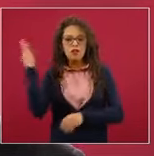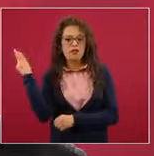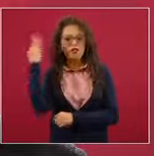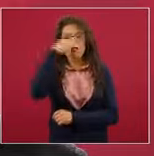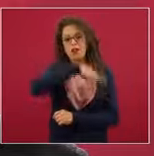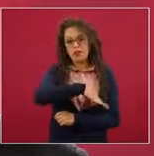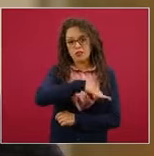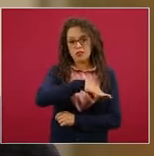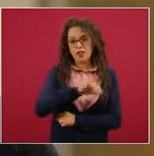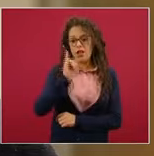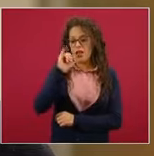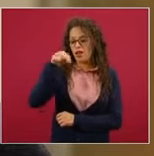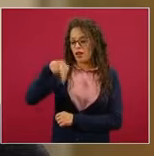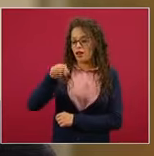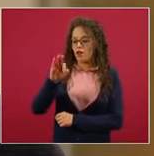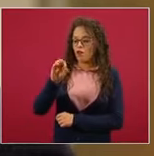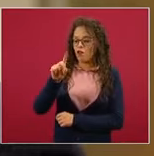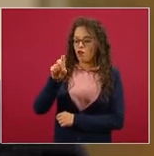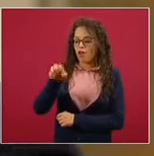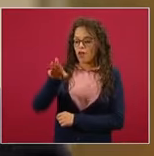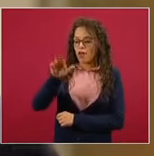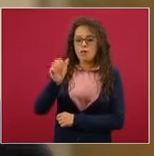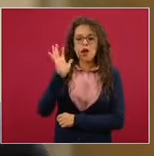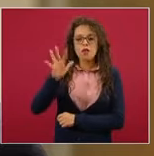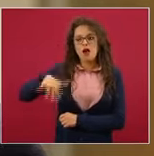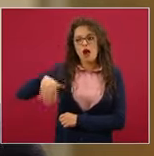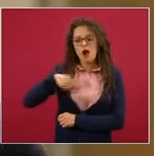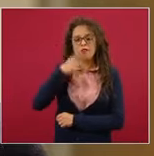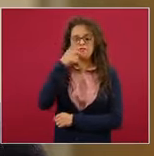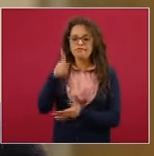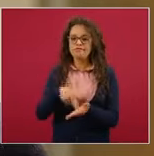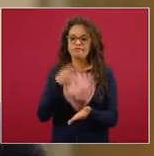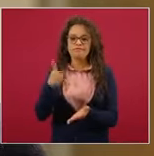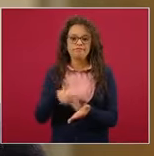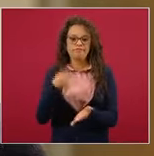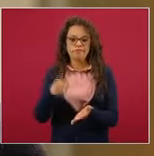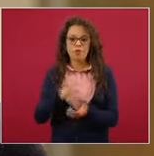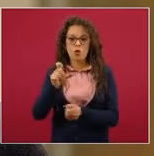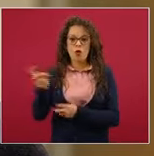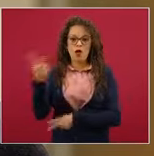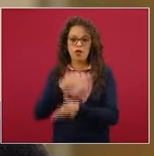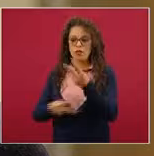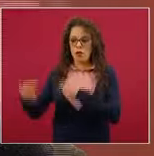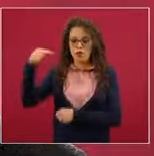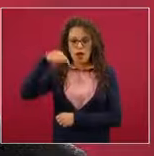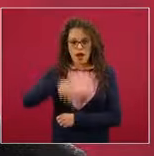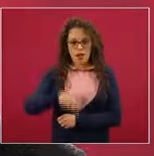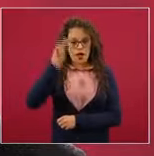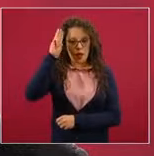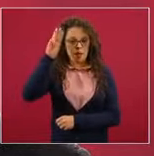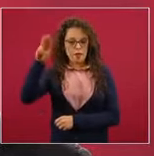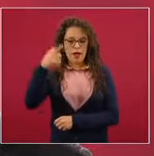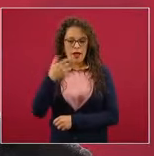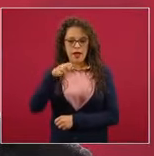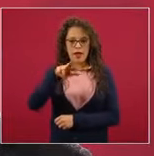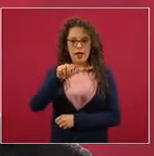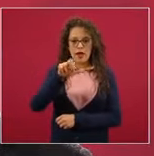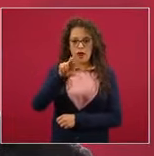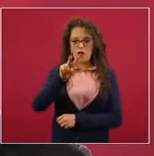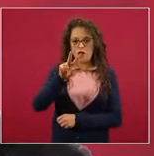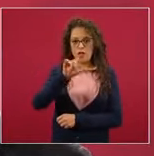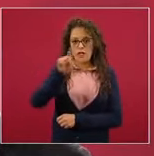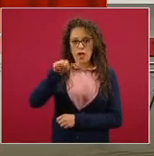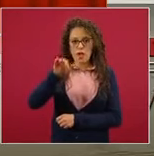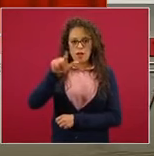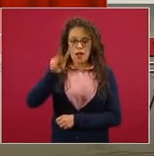infodemia, a la que nos hemos referido muchas veces cuando nos ha acompañado aquí el maestro Genaro Villamil. La infodemia